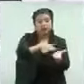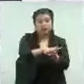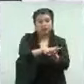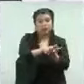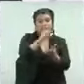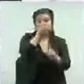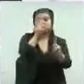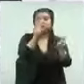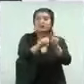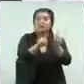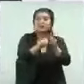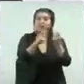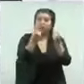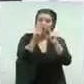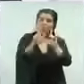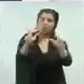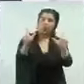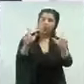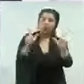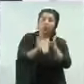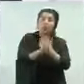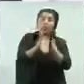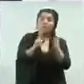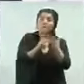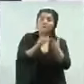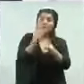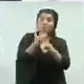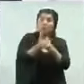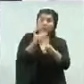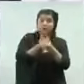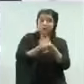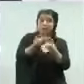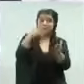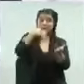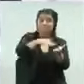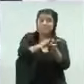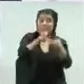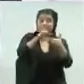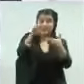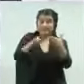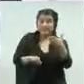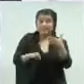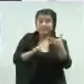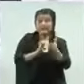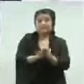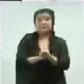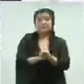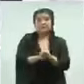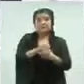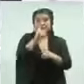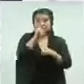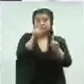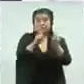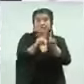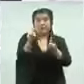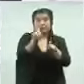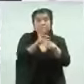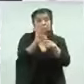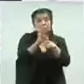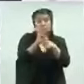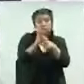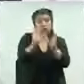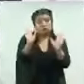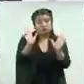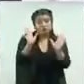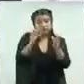realmente sorprendido con el tema que en el aeropuerto de Poptún, de Petén, los rayos X no estén funcionando, no sé si ese